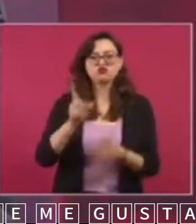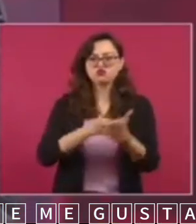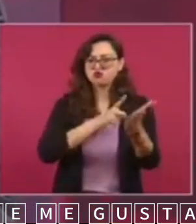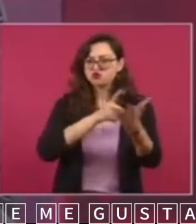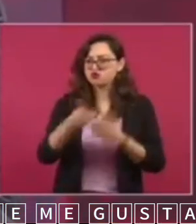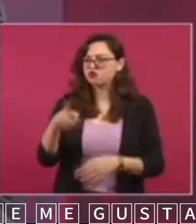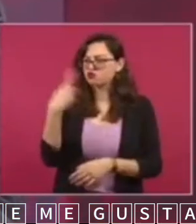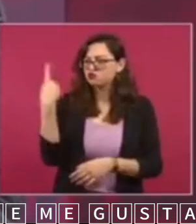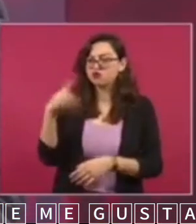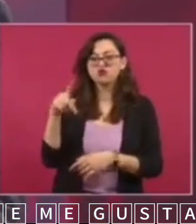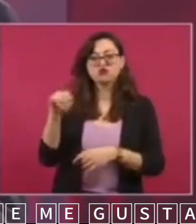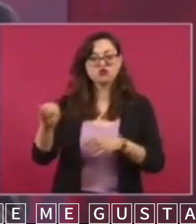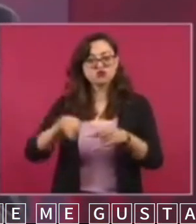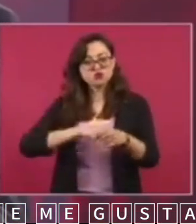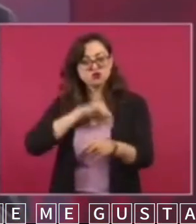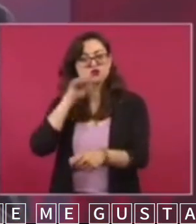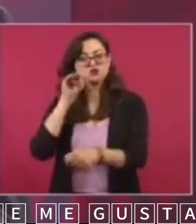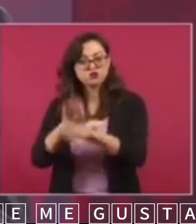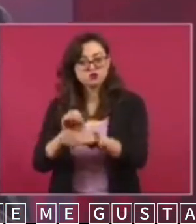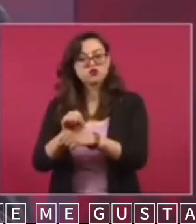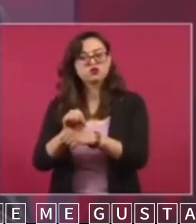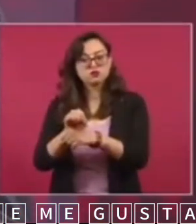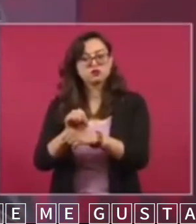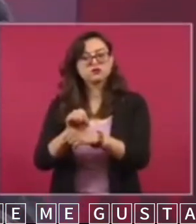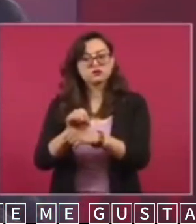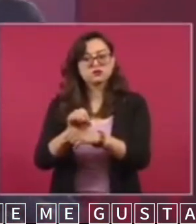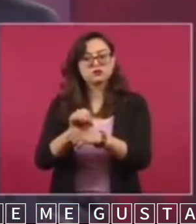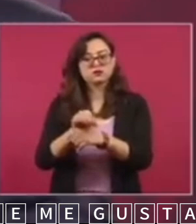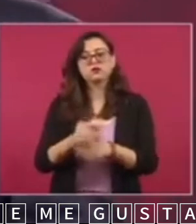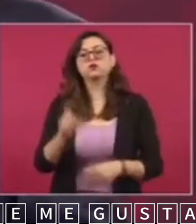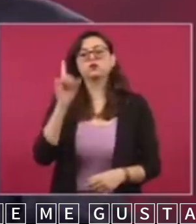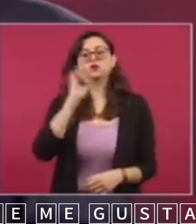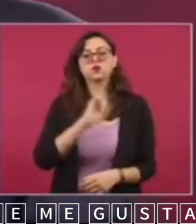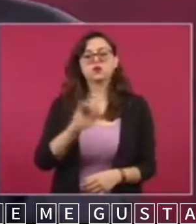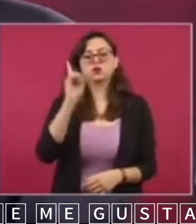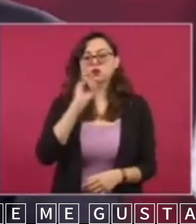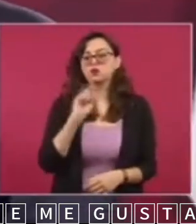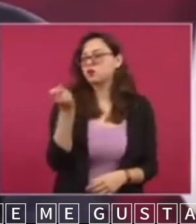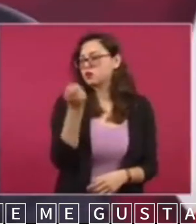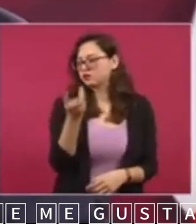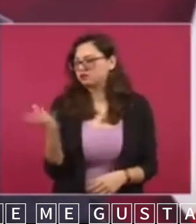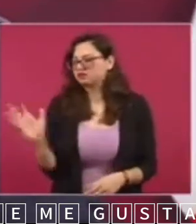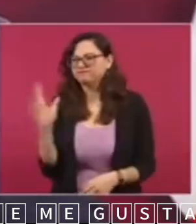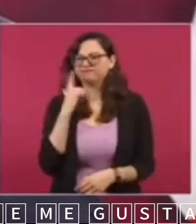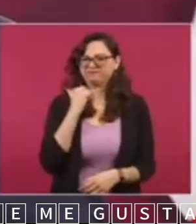y las mujeres han venido abriendo paso